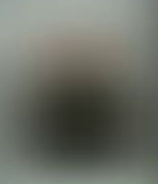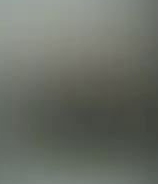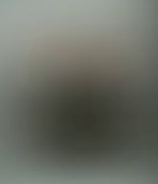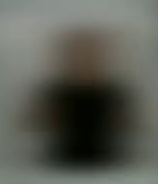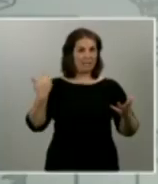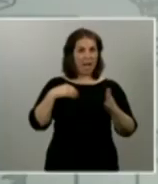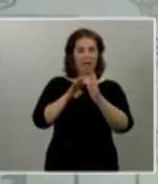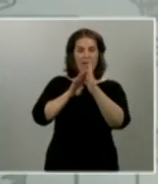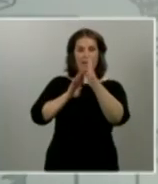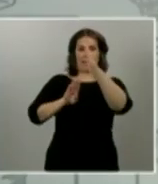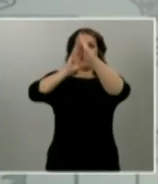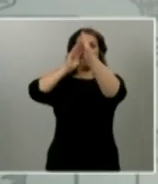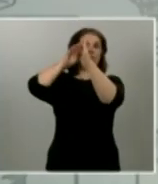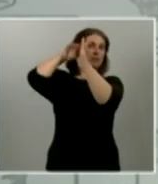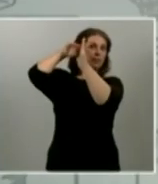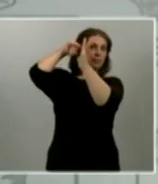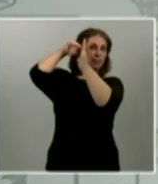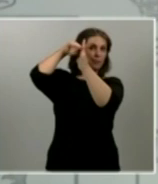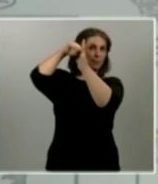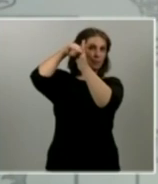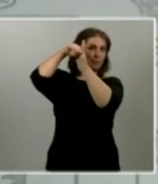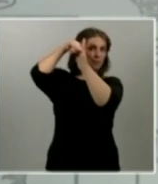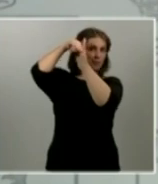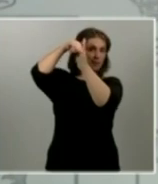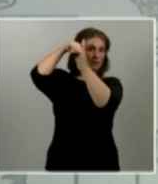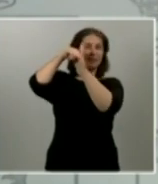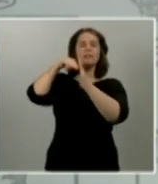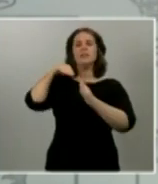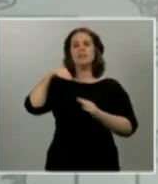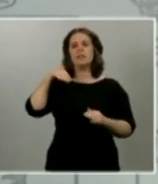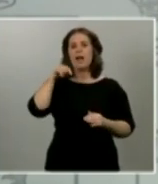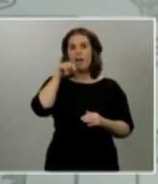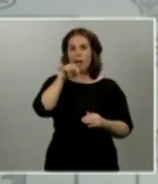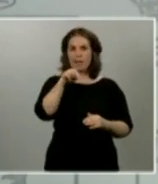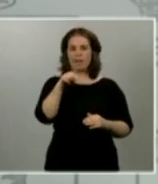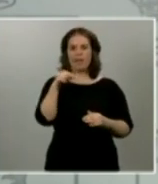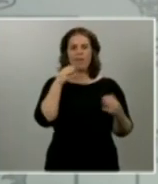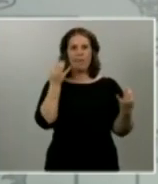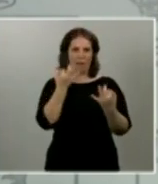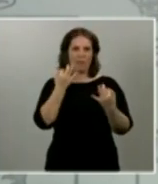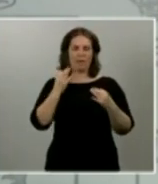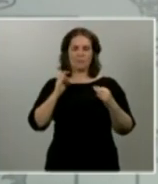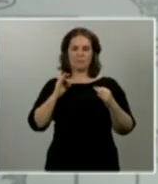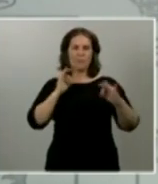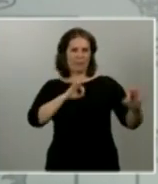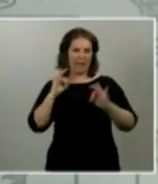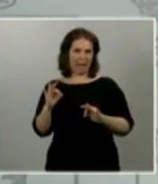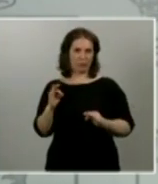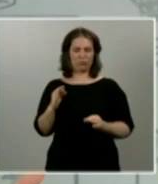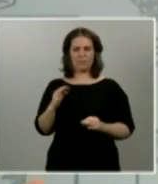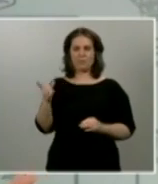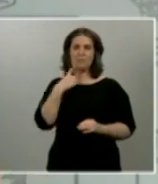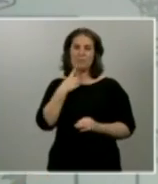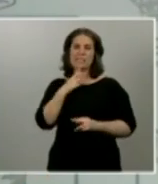Tampoco. Apenas dobleguemos la curva debemos estar listos para lo que dicen los expertos que se llama la desescalada que es en